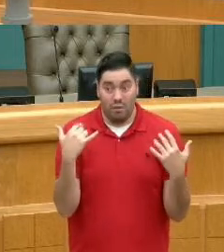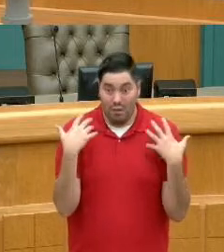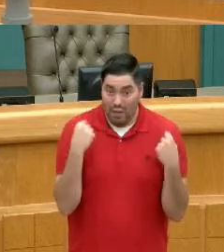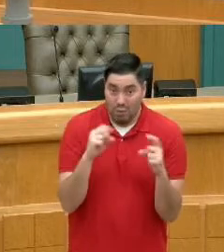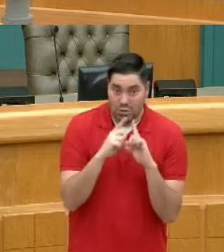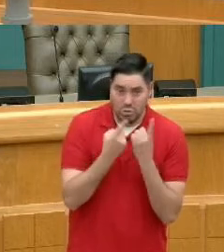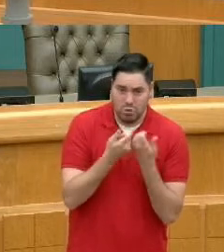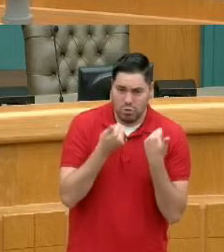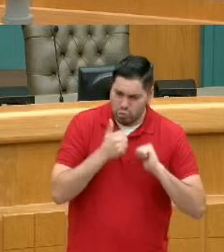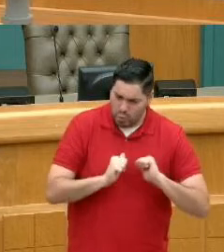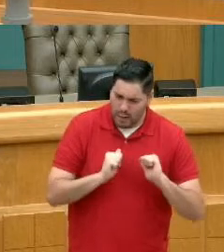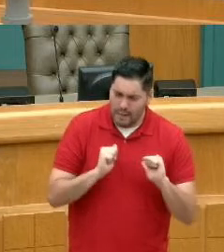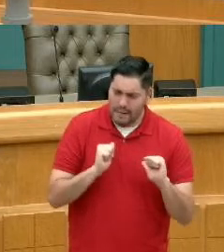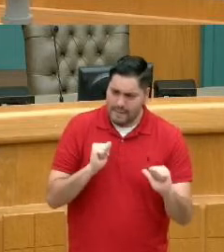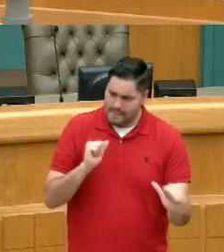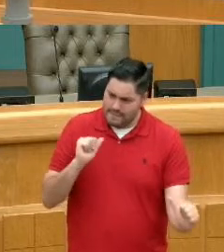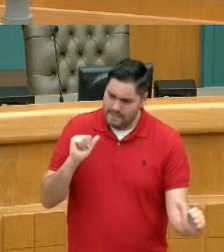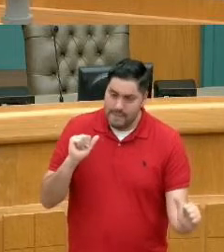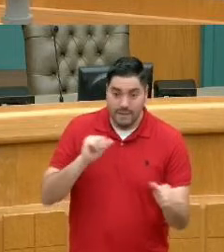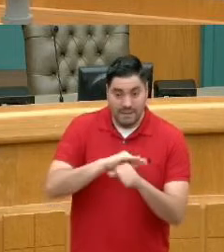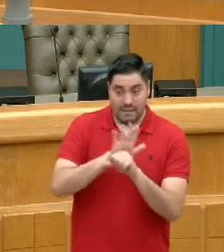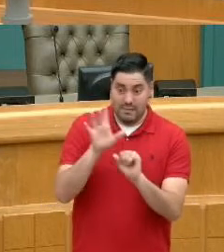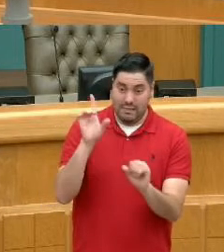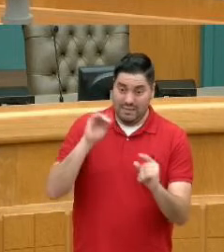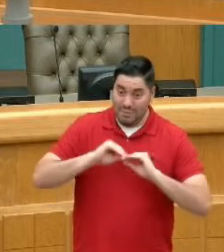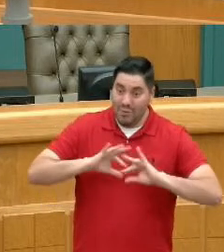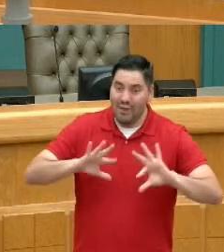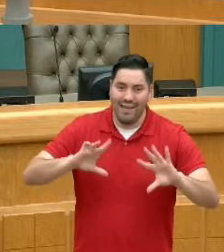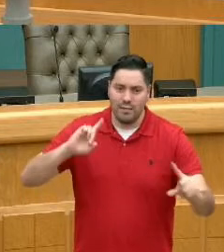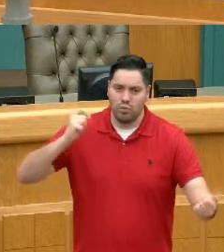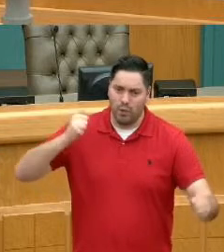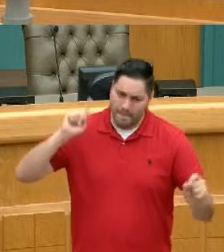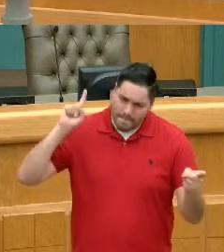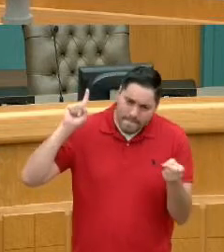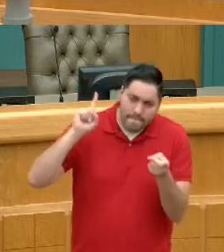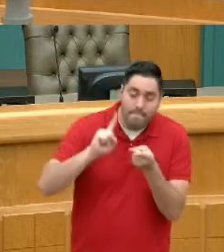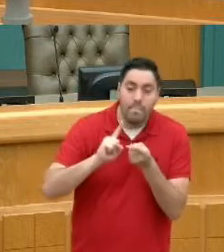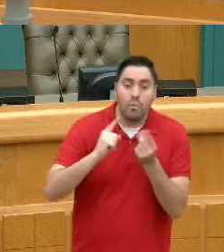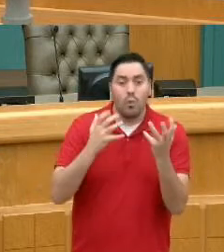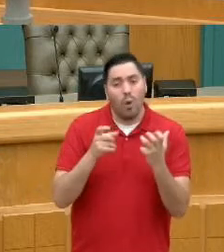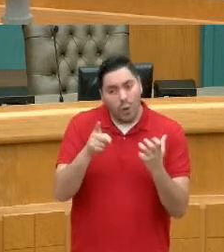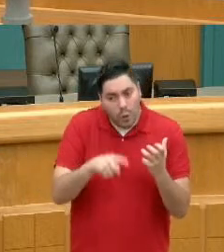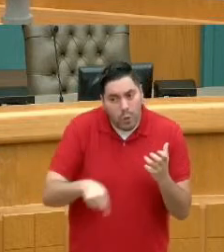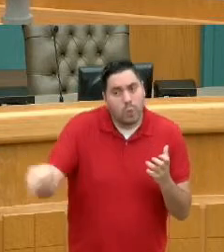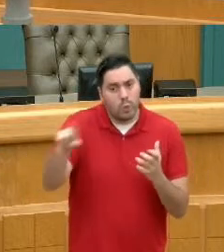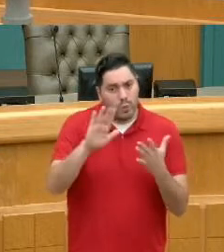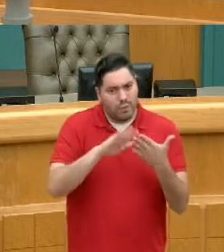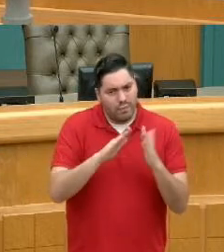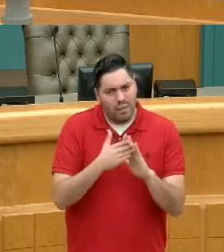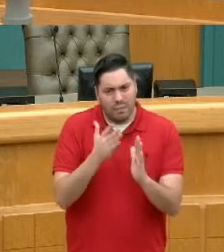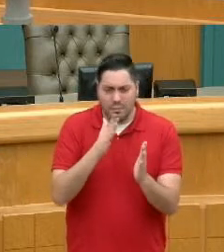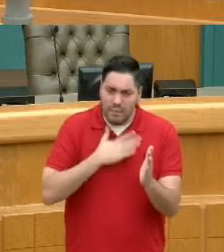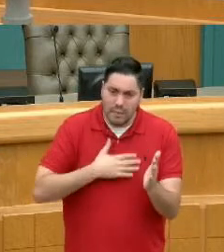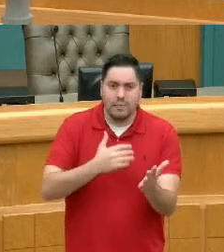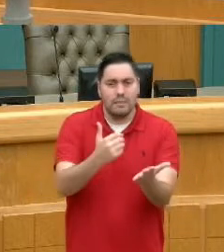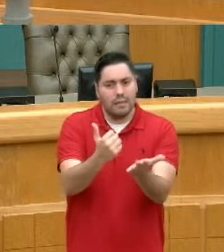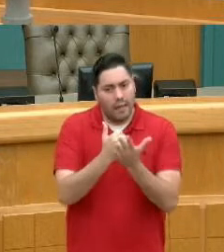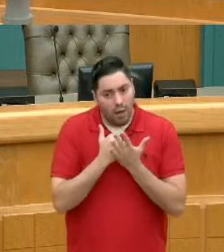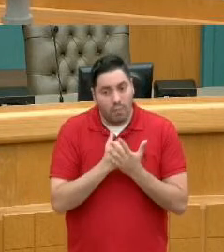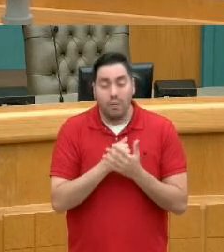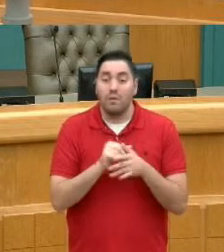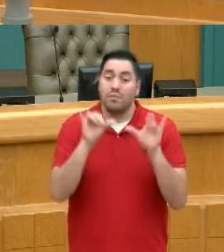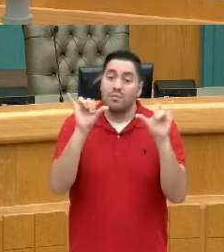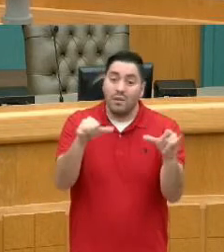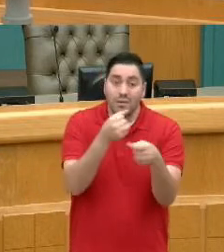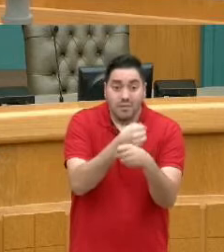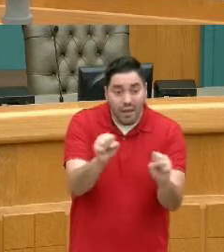to reduce the spread of disease, and we hope that the community can help us with this undaunting effort. Stay safe, stay well, and